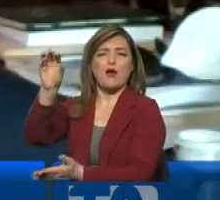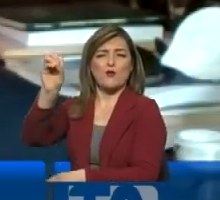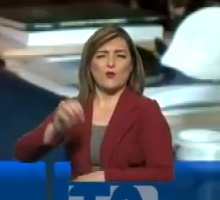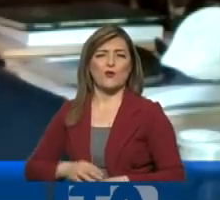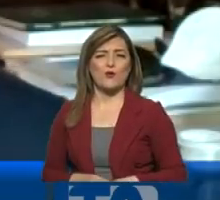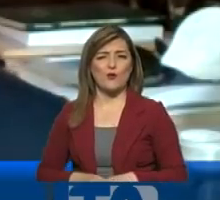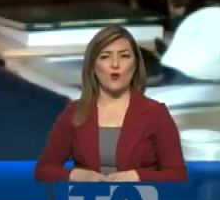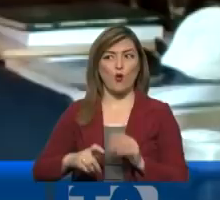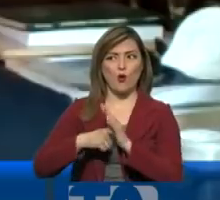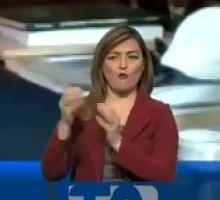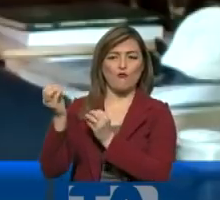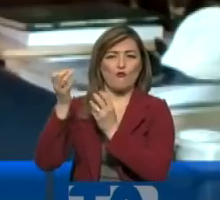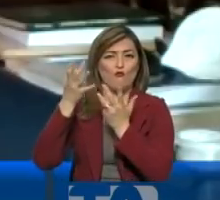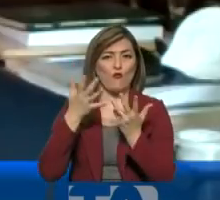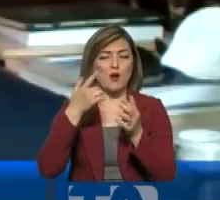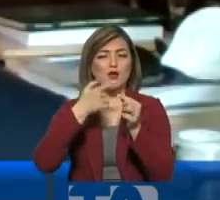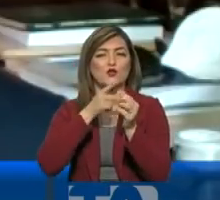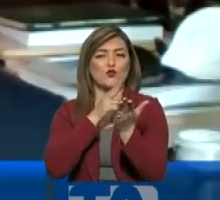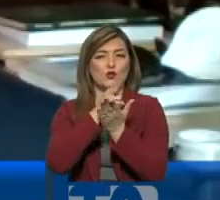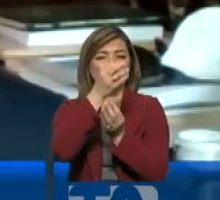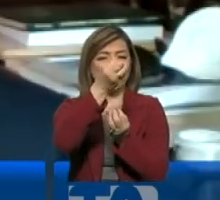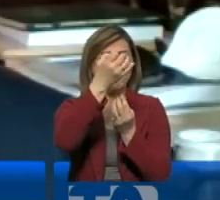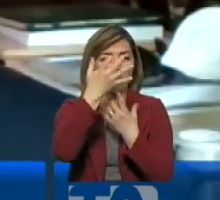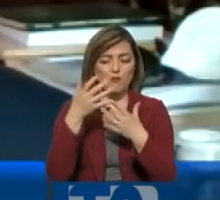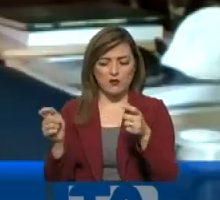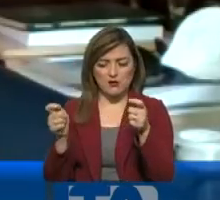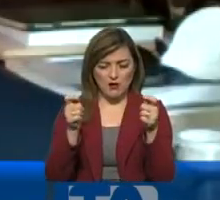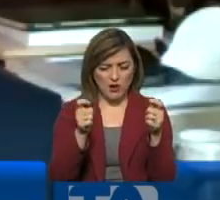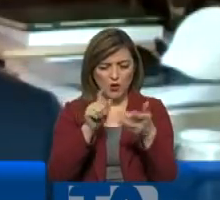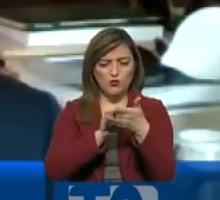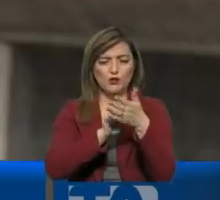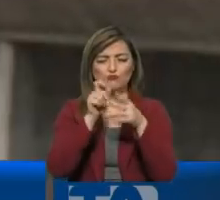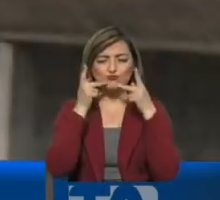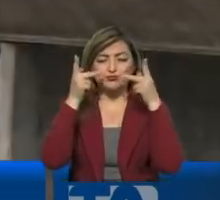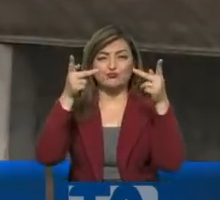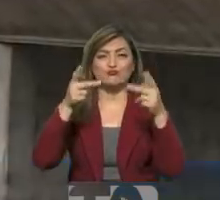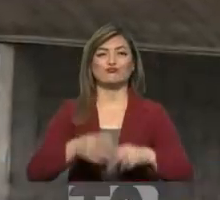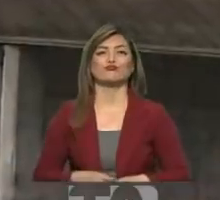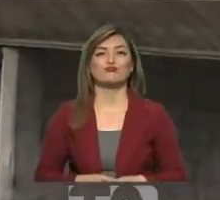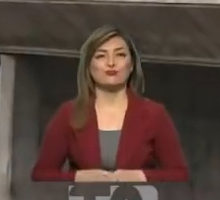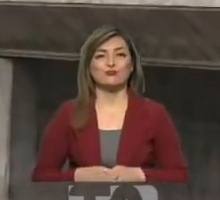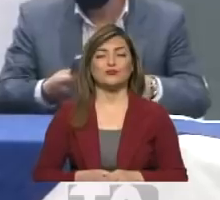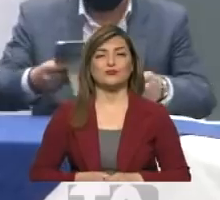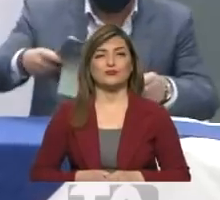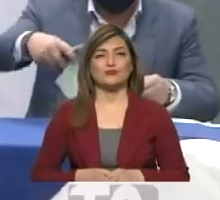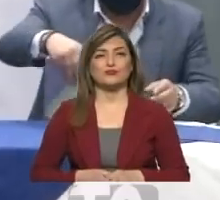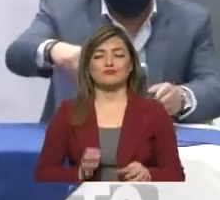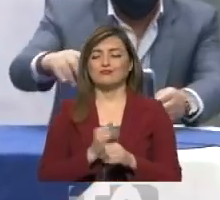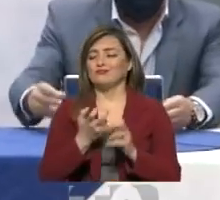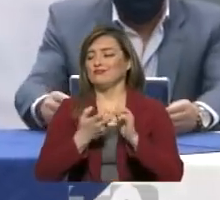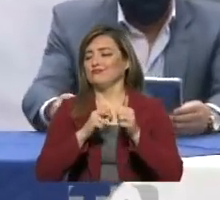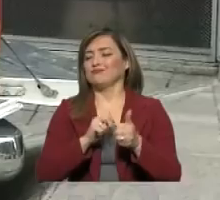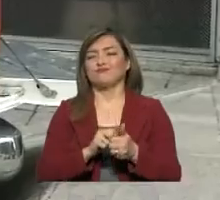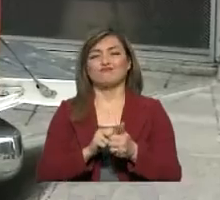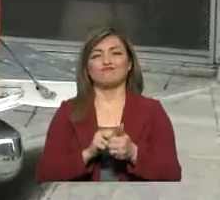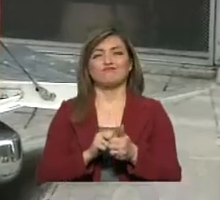de la Contraloría y del propio Quito Honesto sobre los contratos públicos. A esto se suma la crisis institucional por la